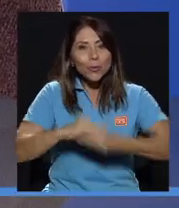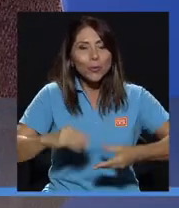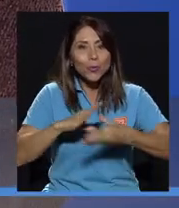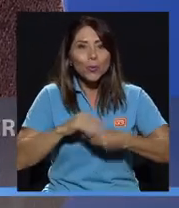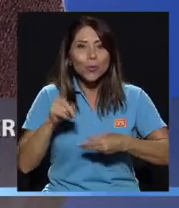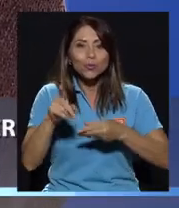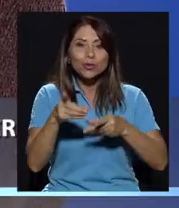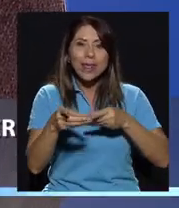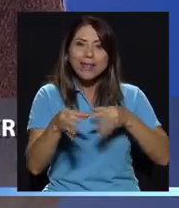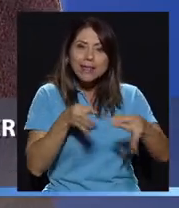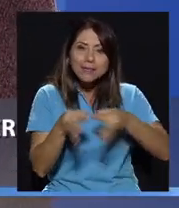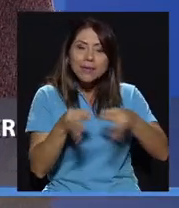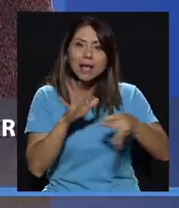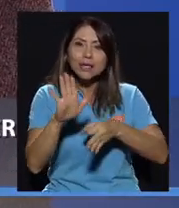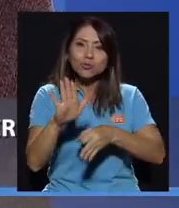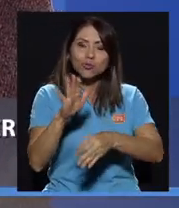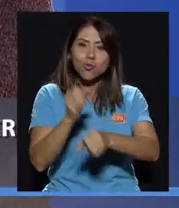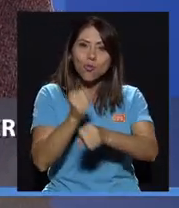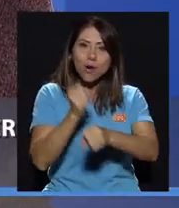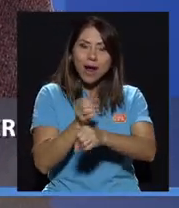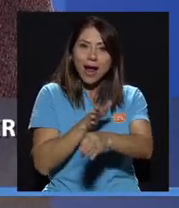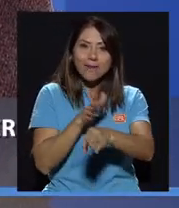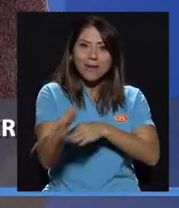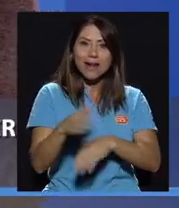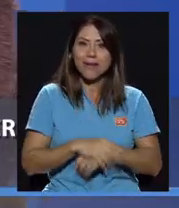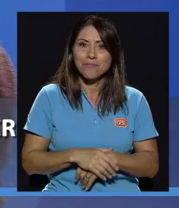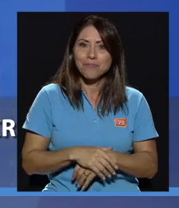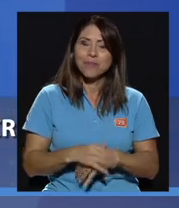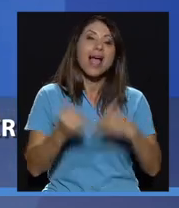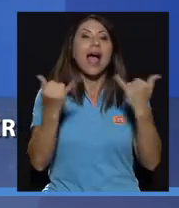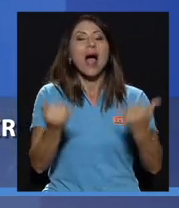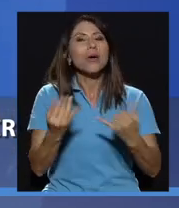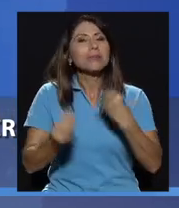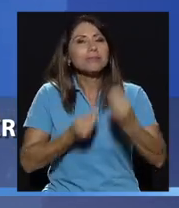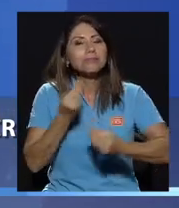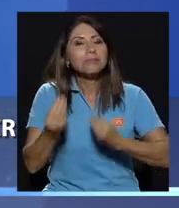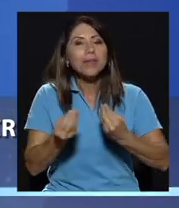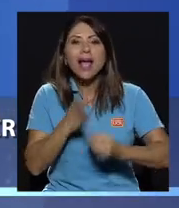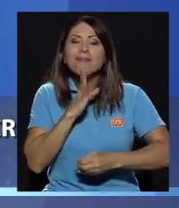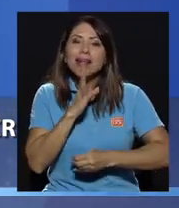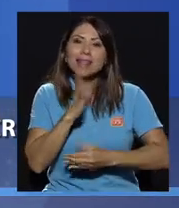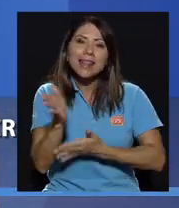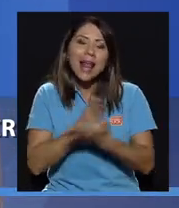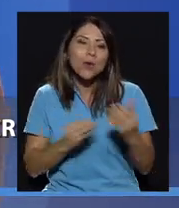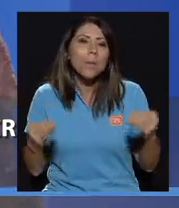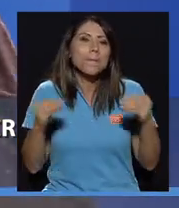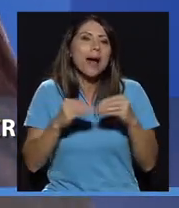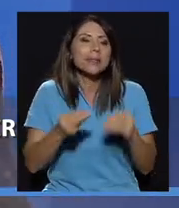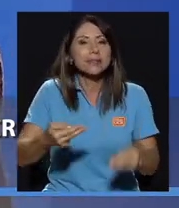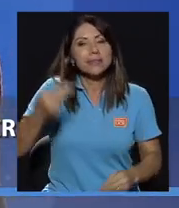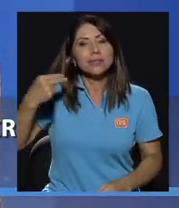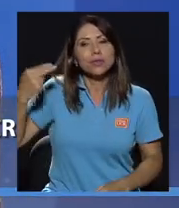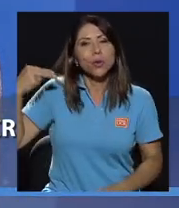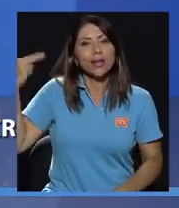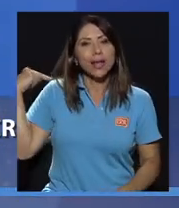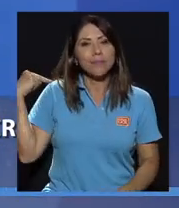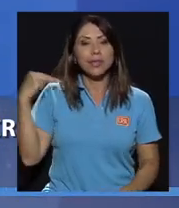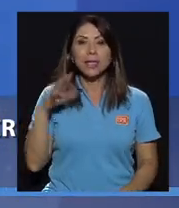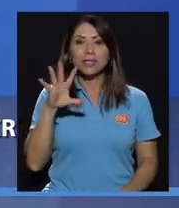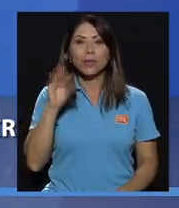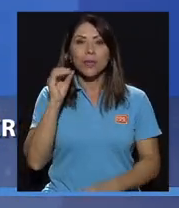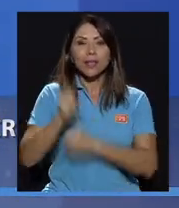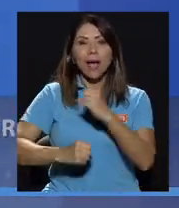profesión verdad tu carrera te interrumpo aquí para hablarte de día de una cuestión digamos un poco más histórica